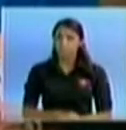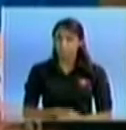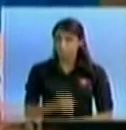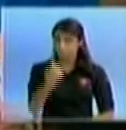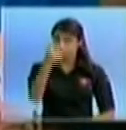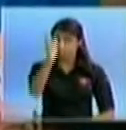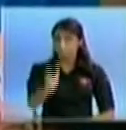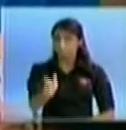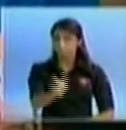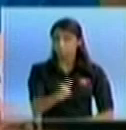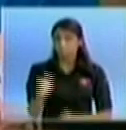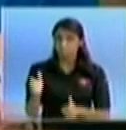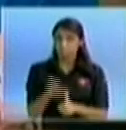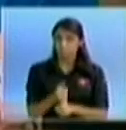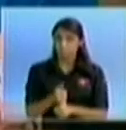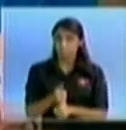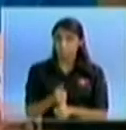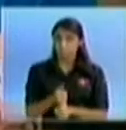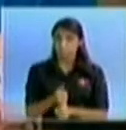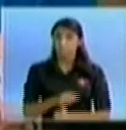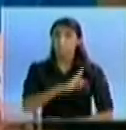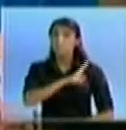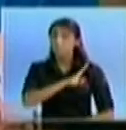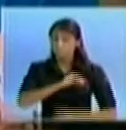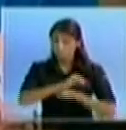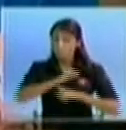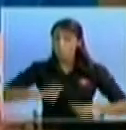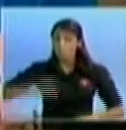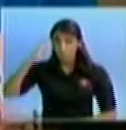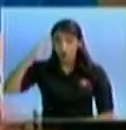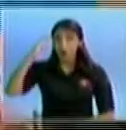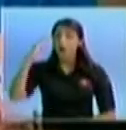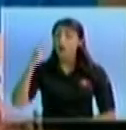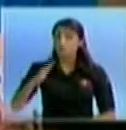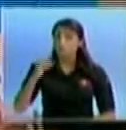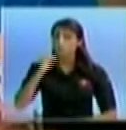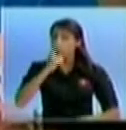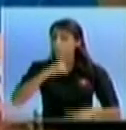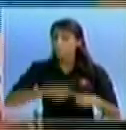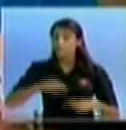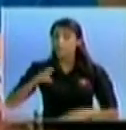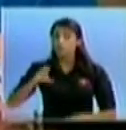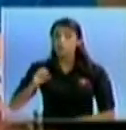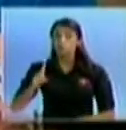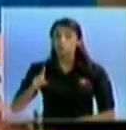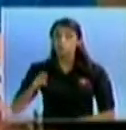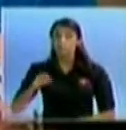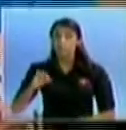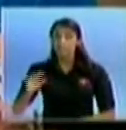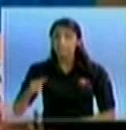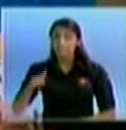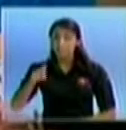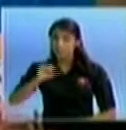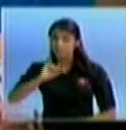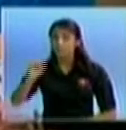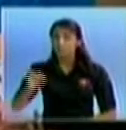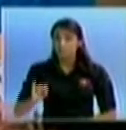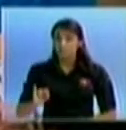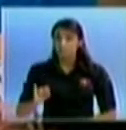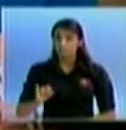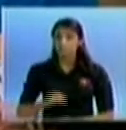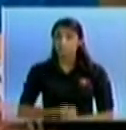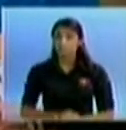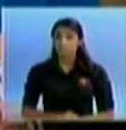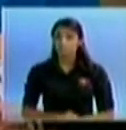identificar a un oficial de la Guardia Nacional de apellido Rodríguez, y también se